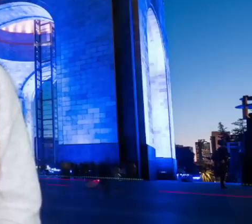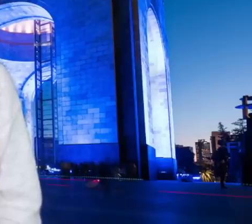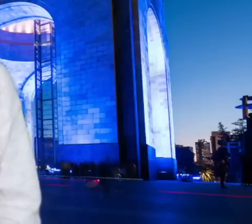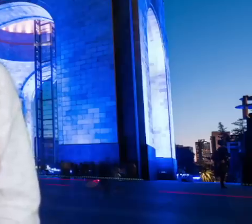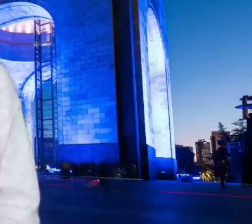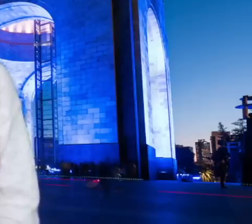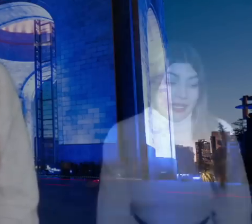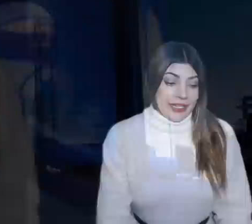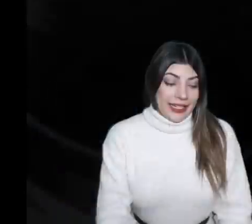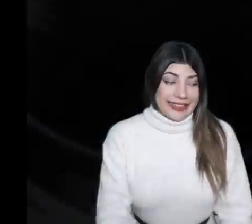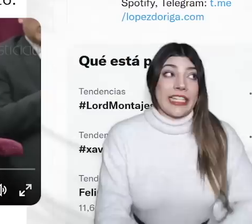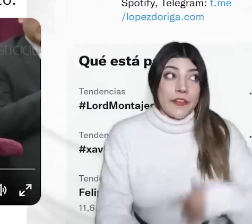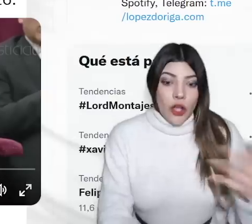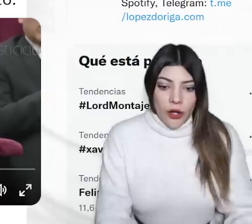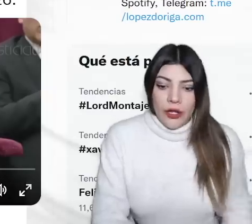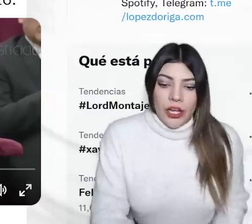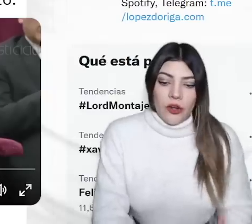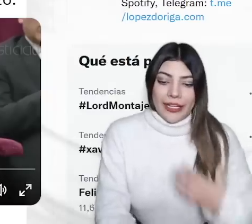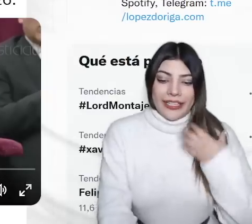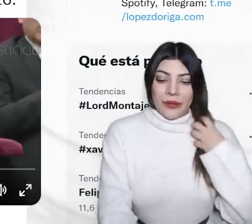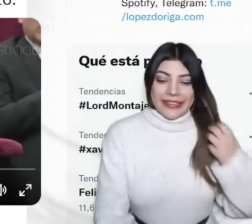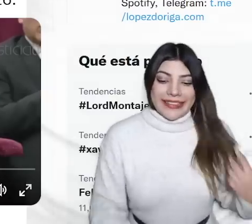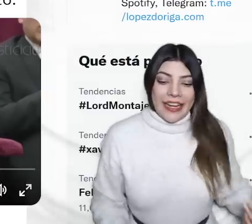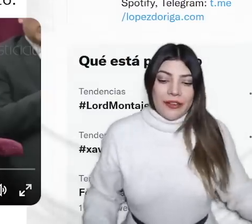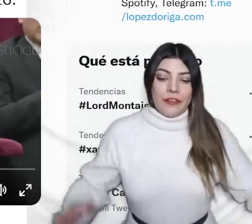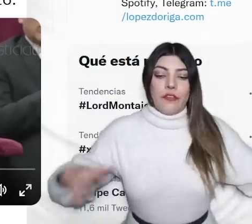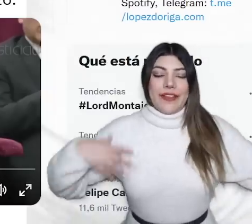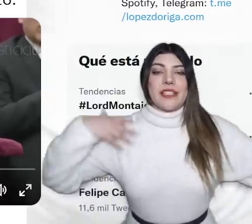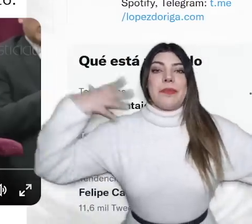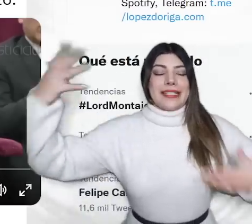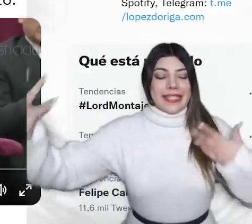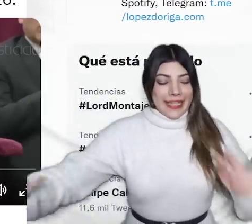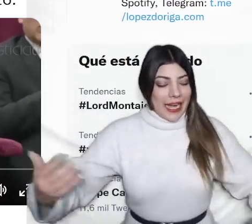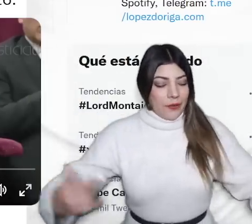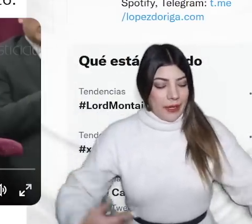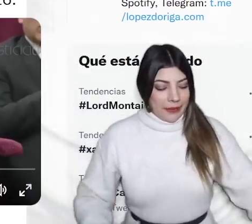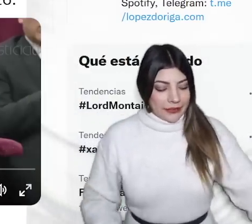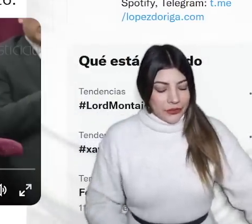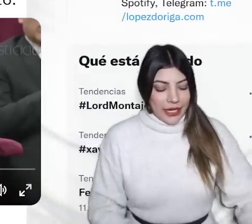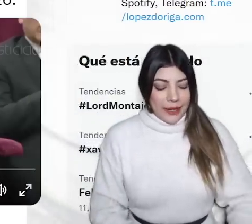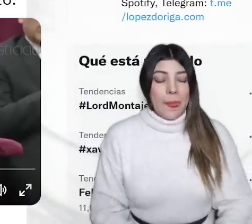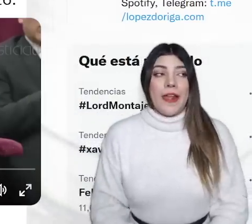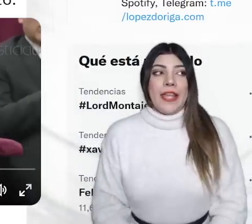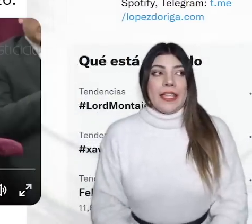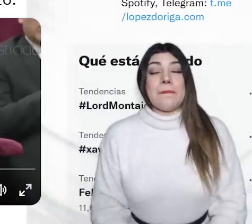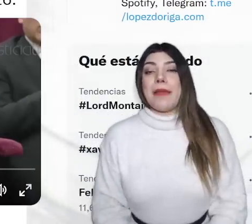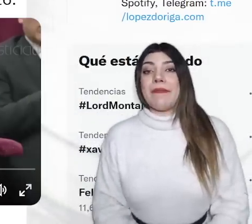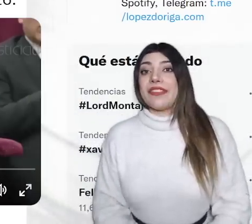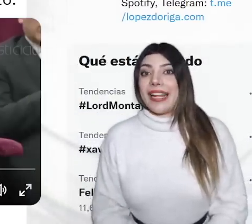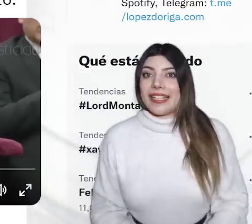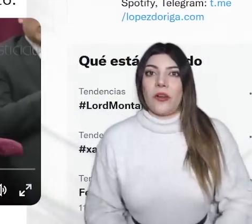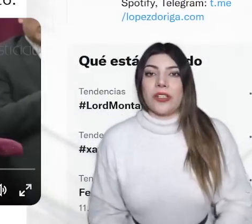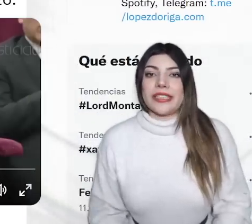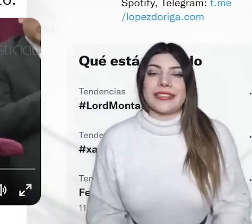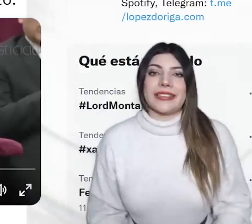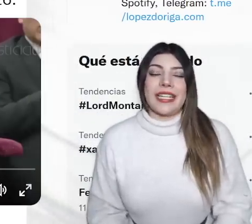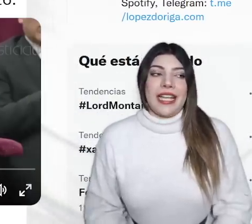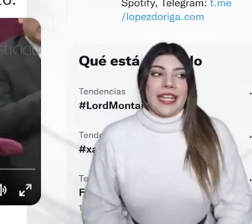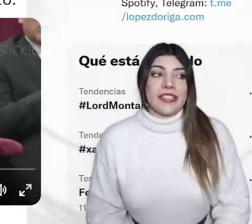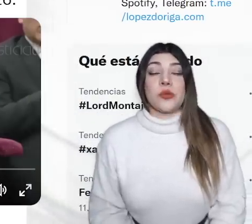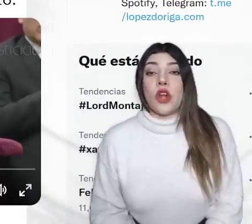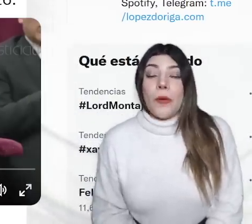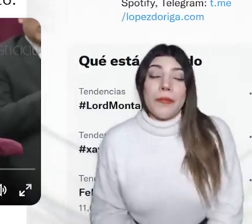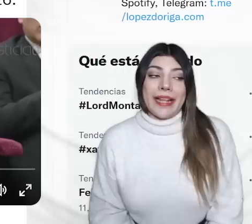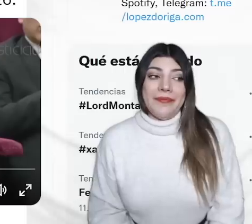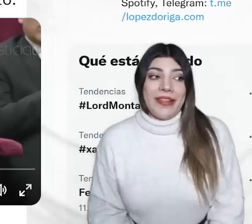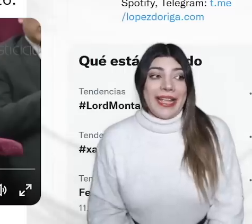pudo, le sirvió lo que hicieron, que fue desprestigiar a una persona, inventar cosas